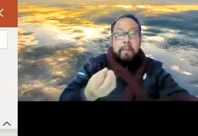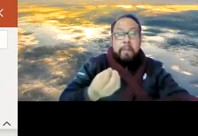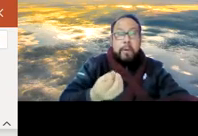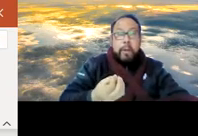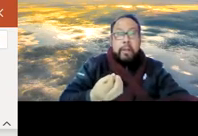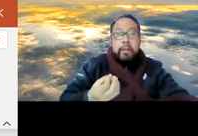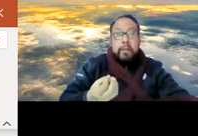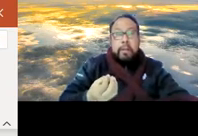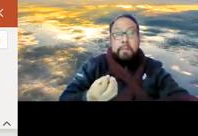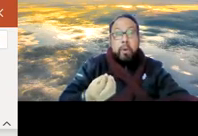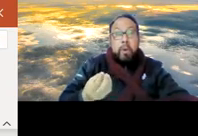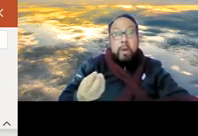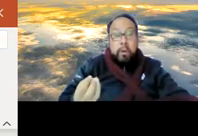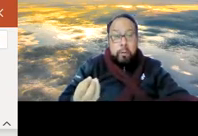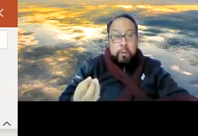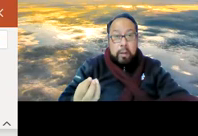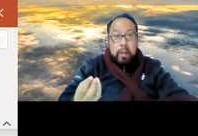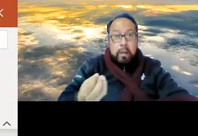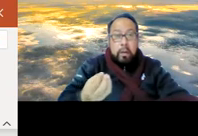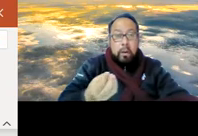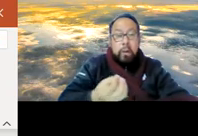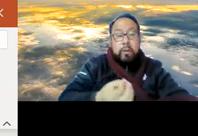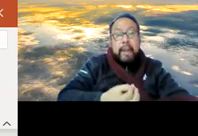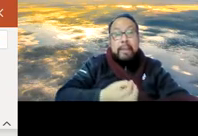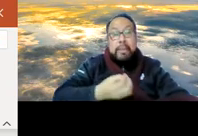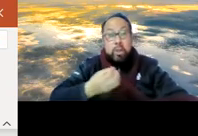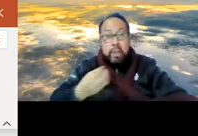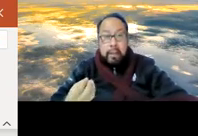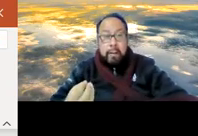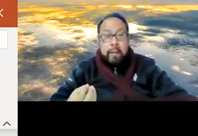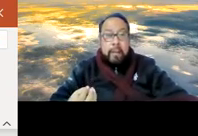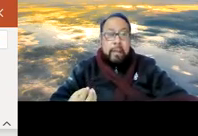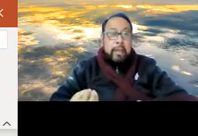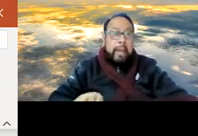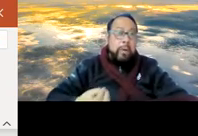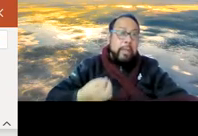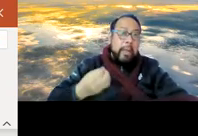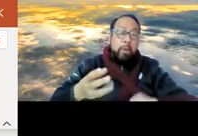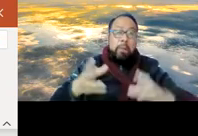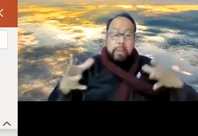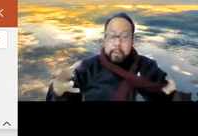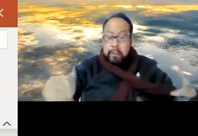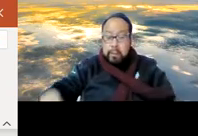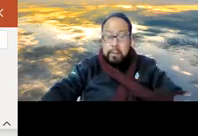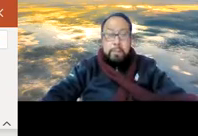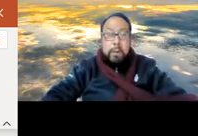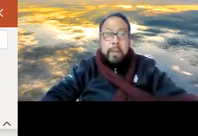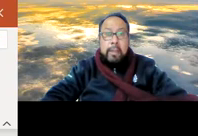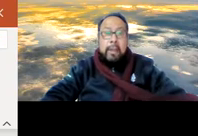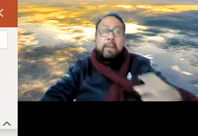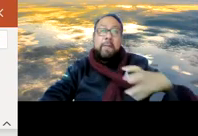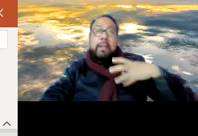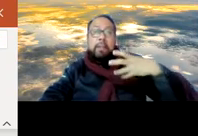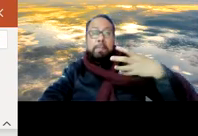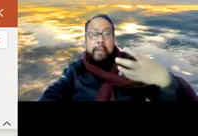llegaban por correo, el correo tradicional. Y se reunían, porque muchas veces estas